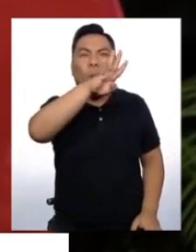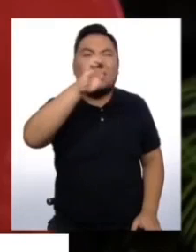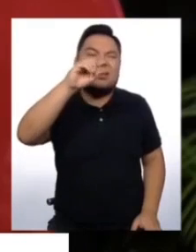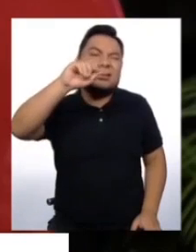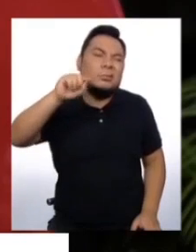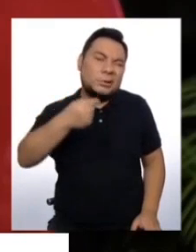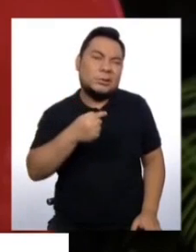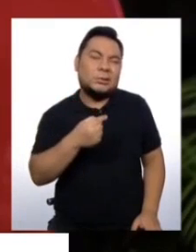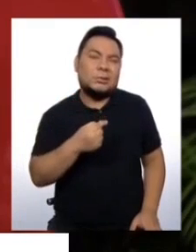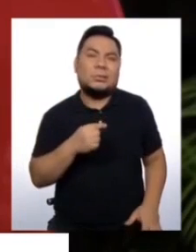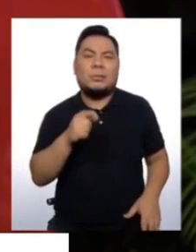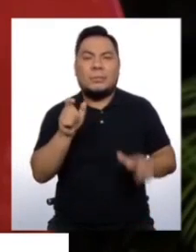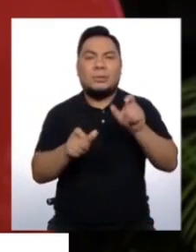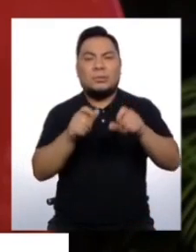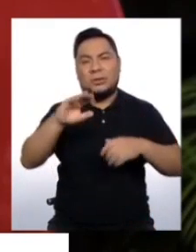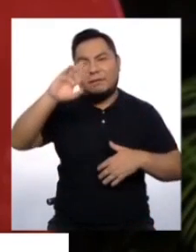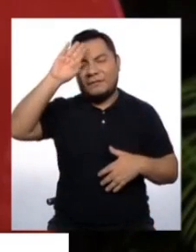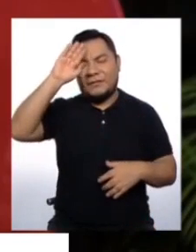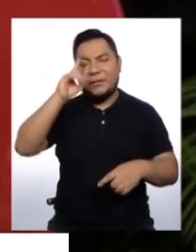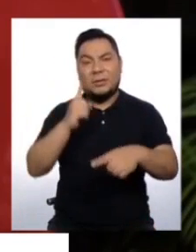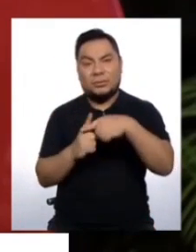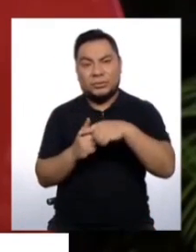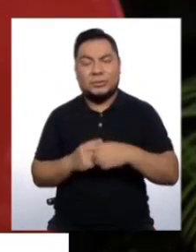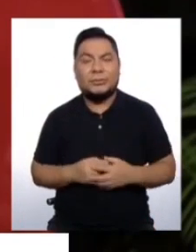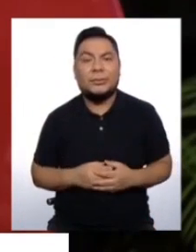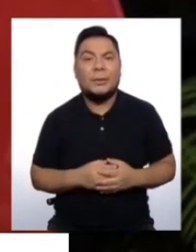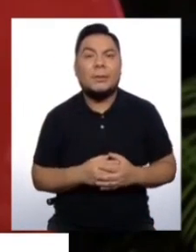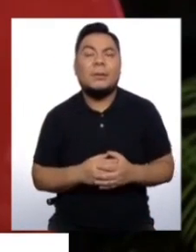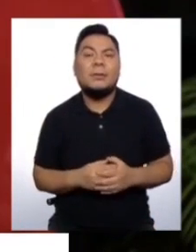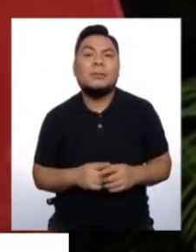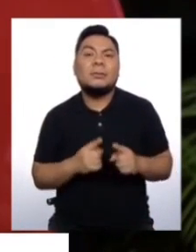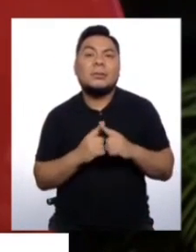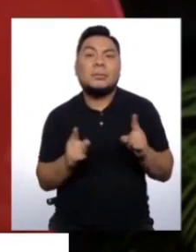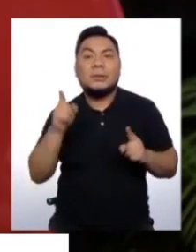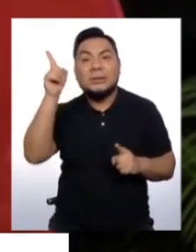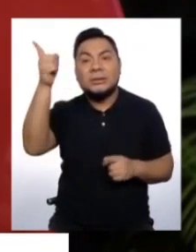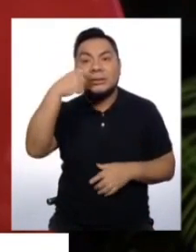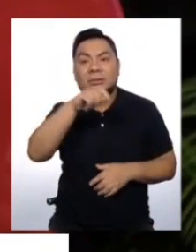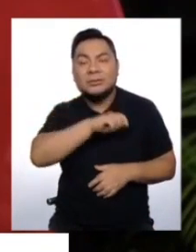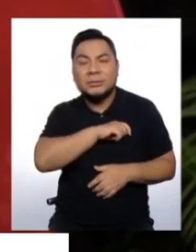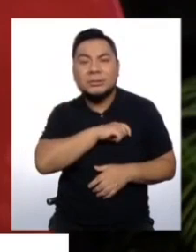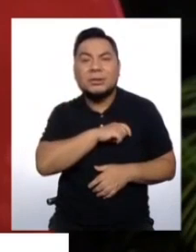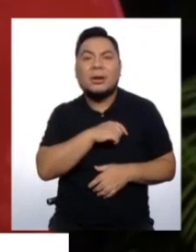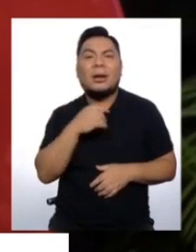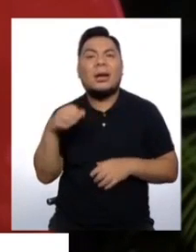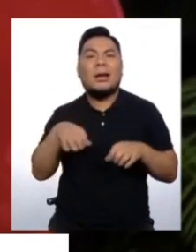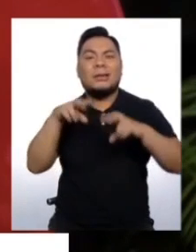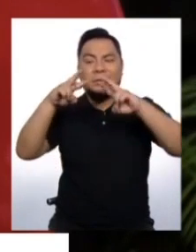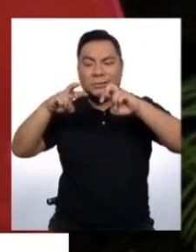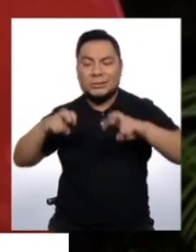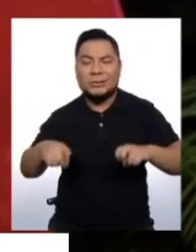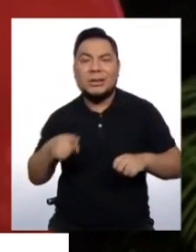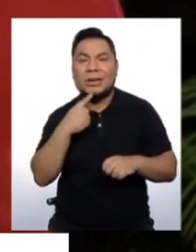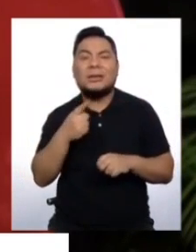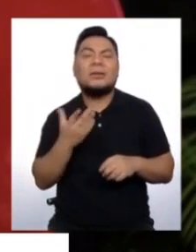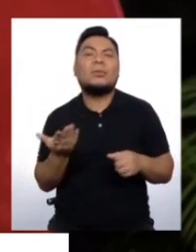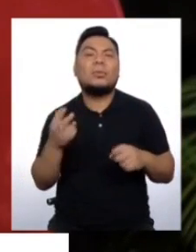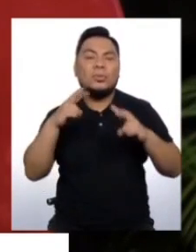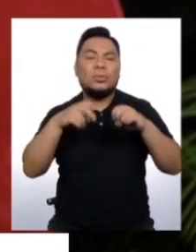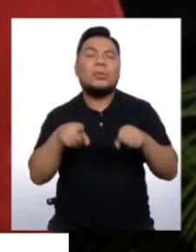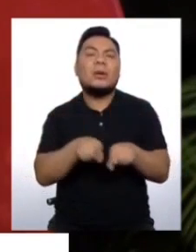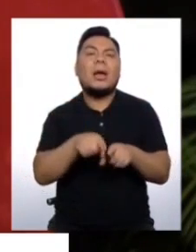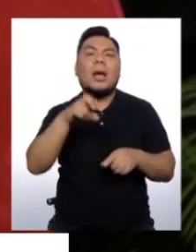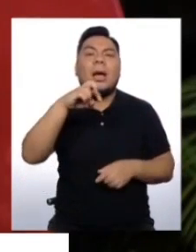400.000 casos positivos. ¿No? Pero han hecho en España un estudio que se llama de prevalencia. ¿No?